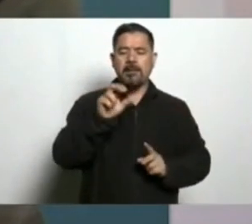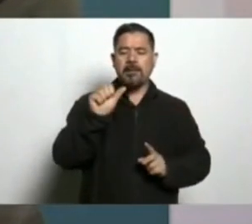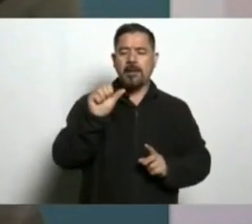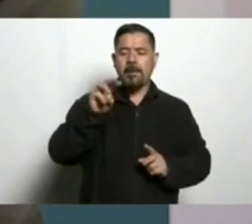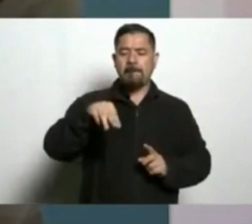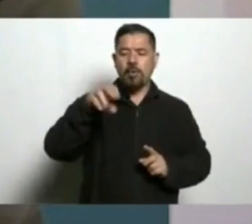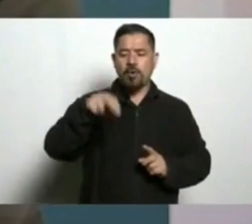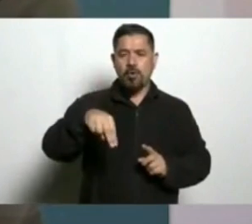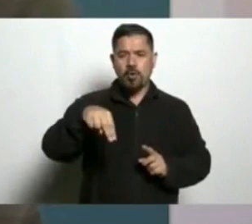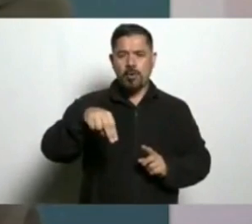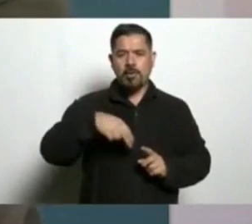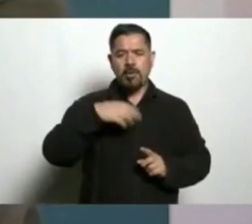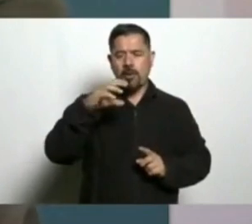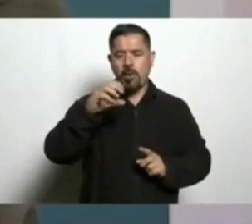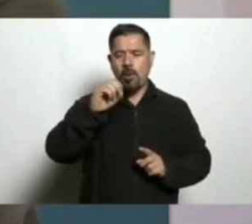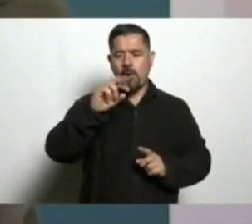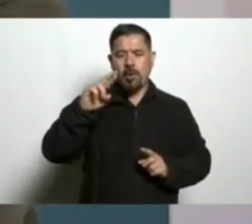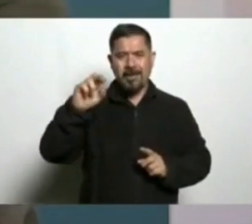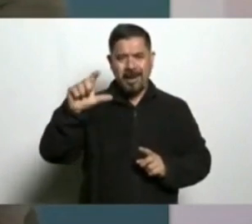más sensato,